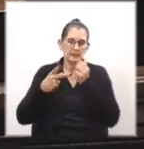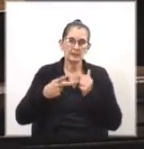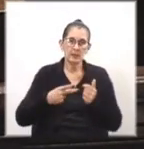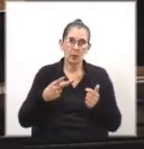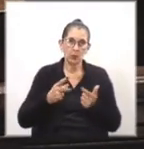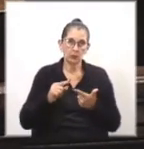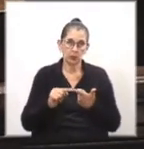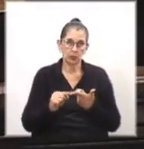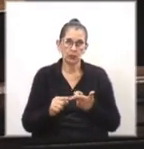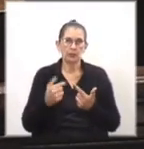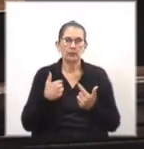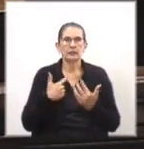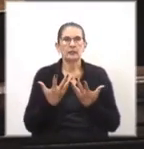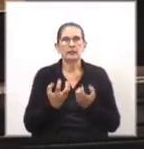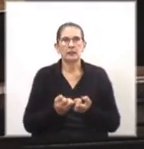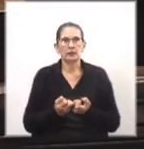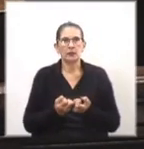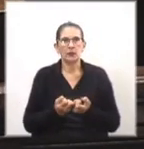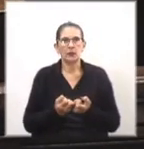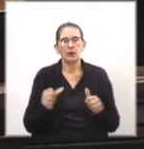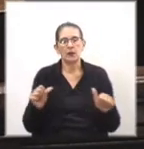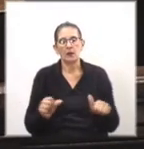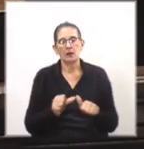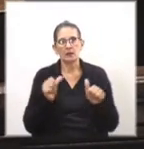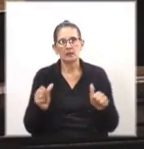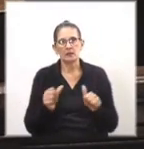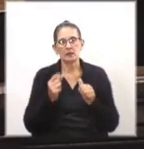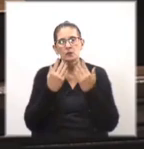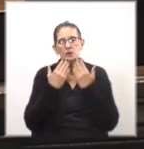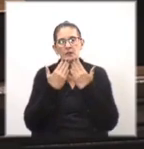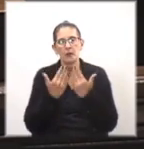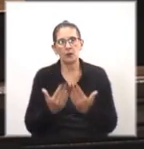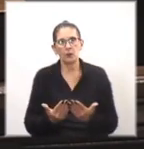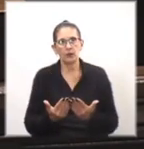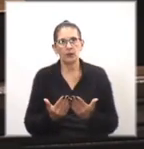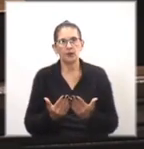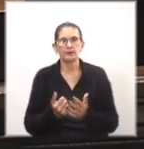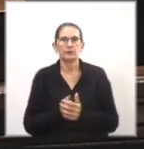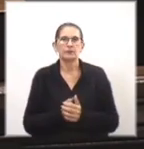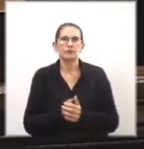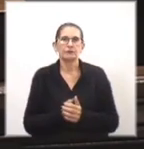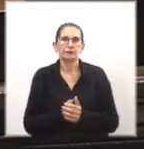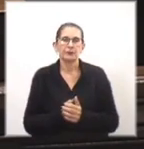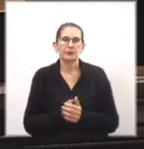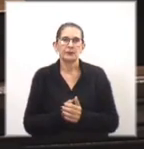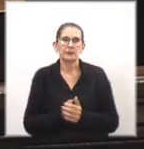lugar, quiero realizar un saludo al